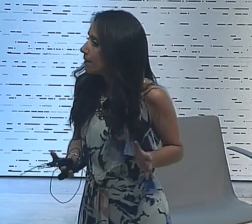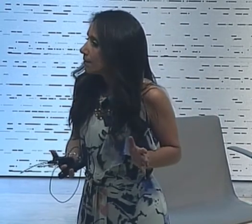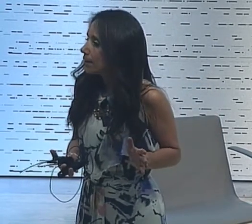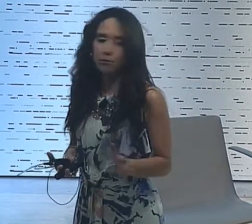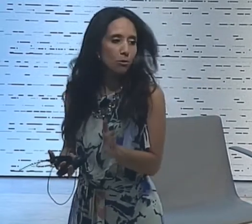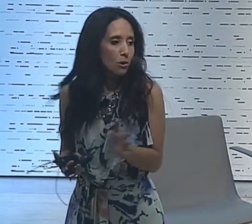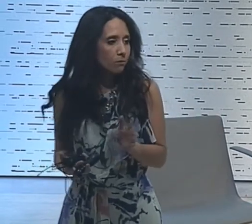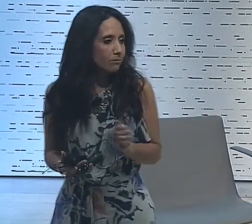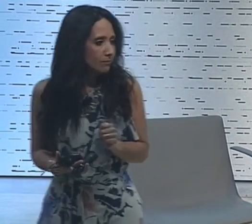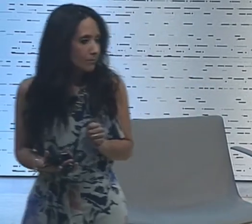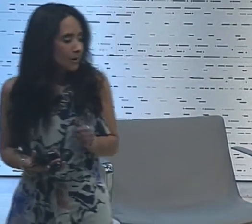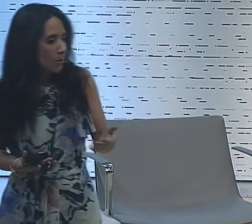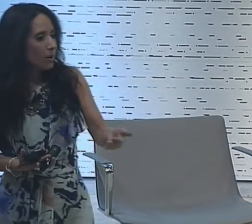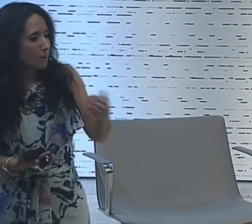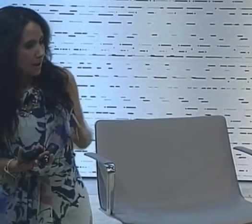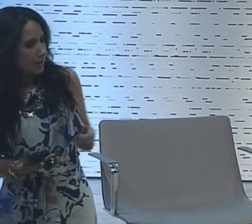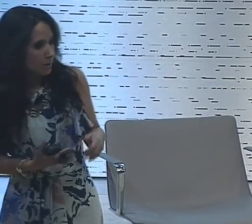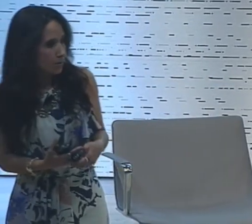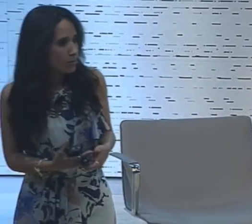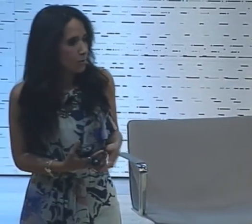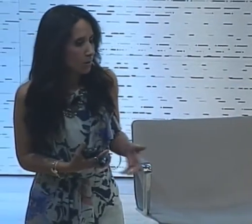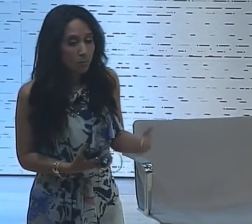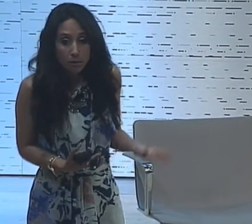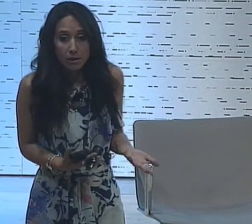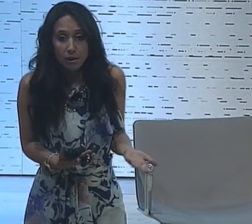veces destruyó lo que debería de